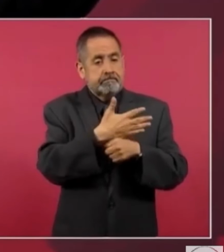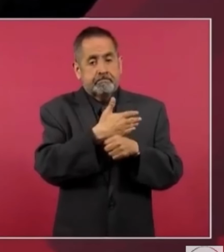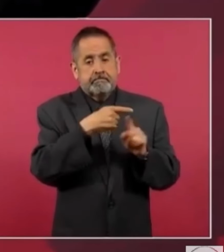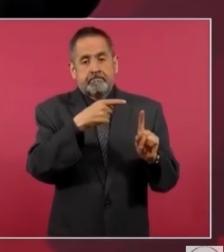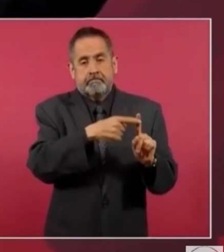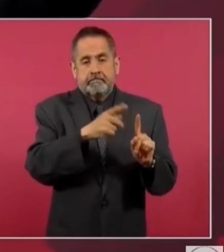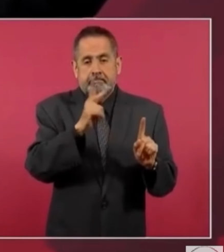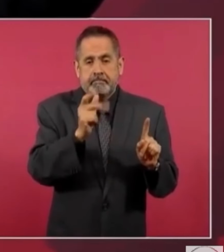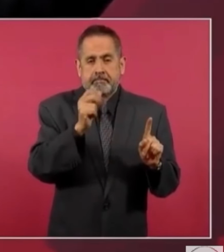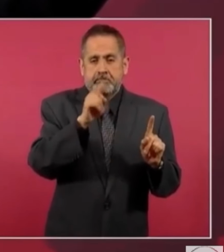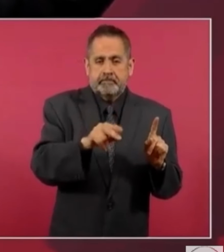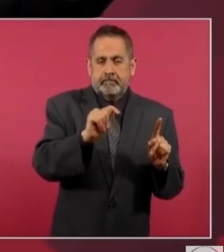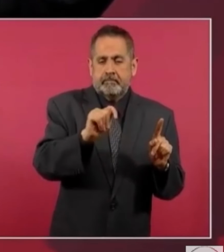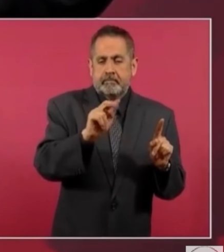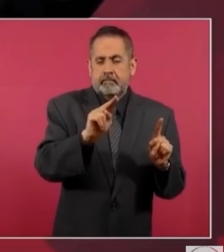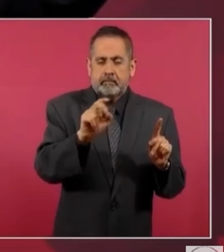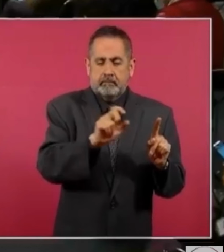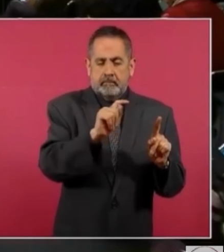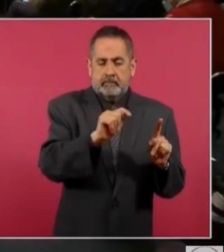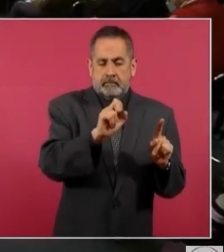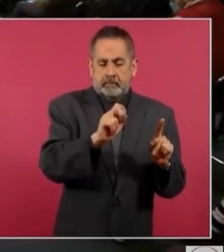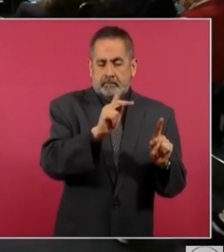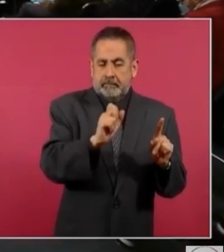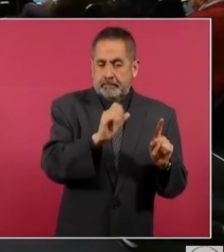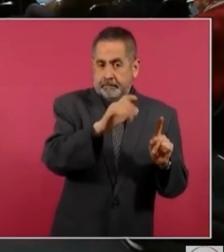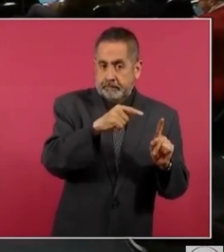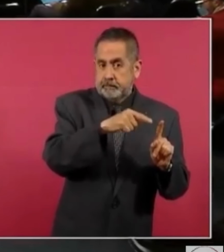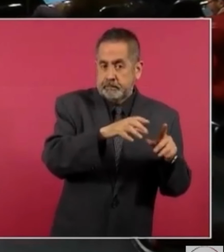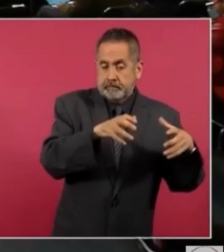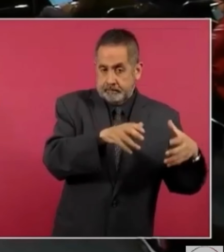del plan de Tuxtepec.